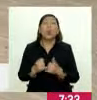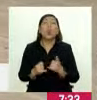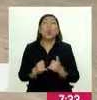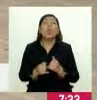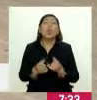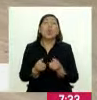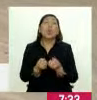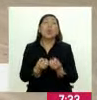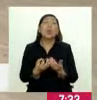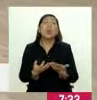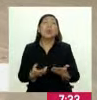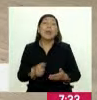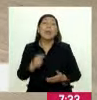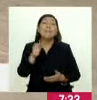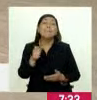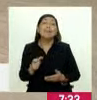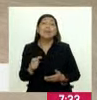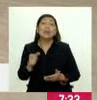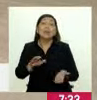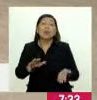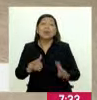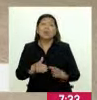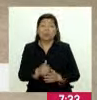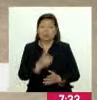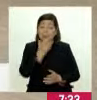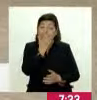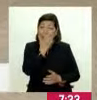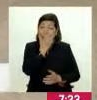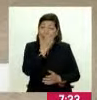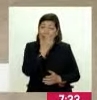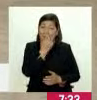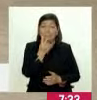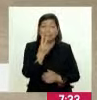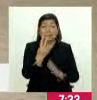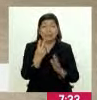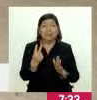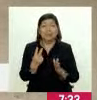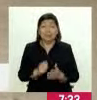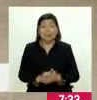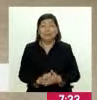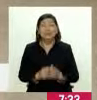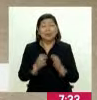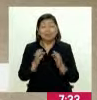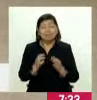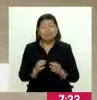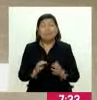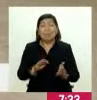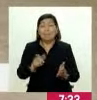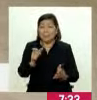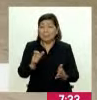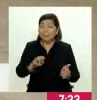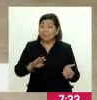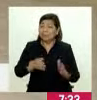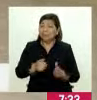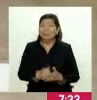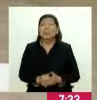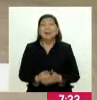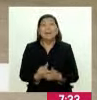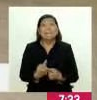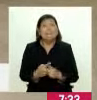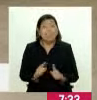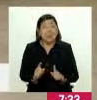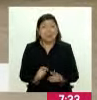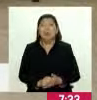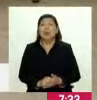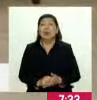digamos, que se maneja, ¿cuántas personas han fallecido? 27 es la cifra que se ha estado manejando, pero de